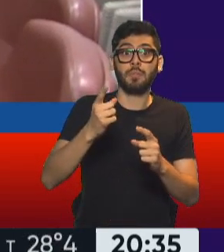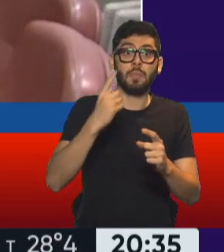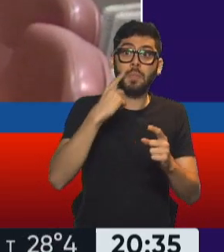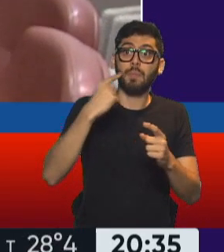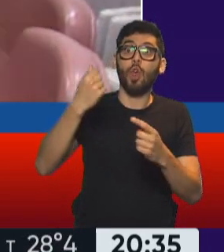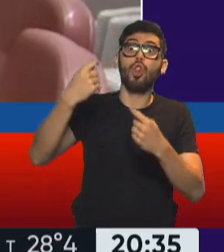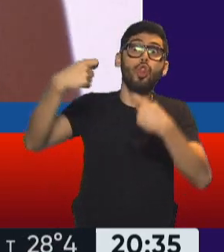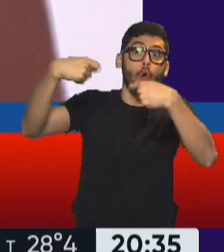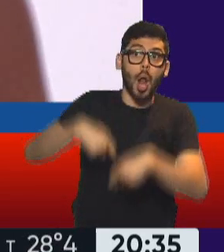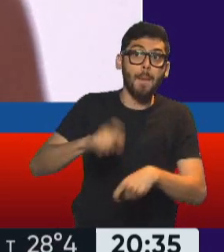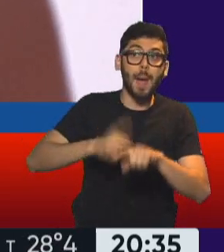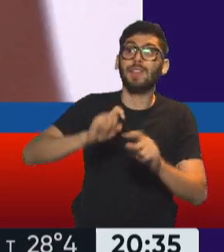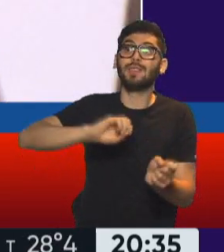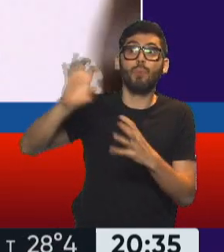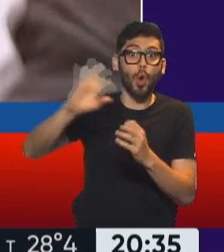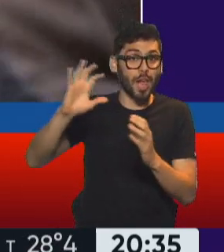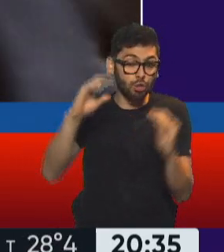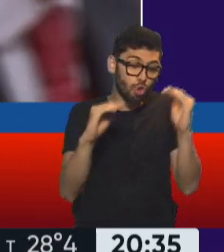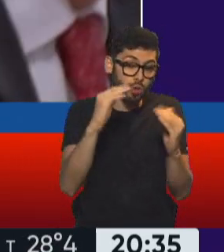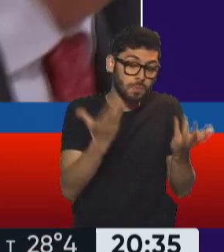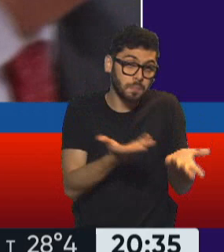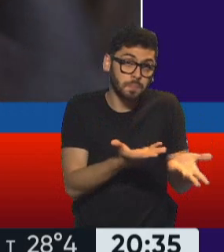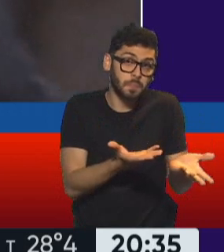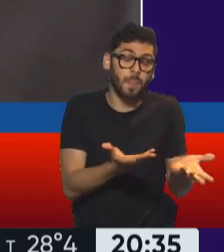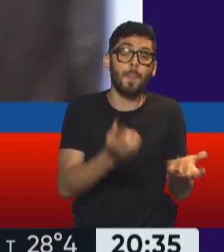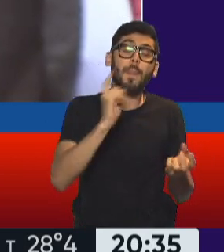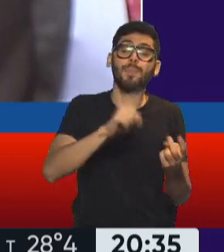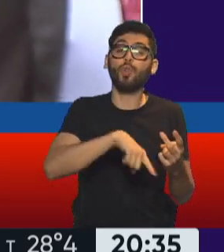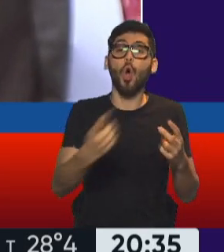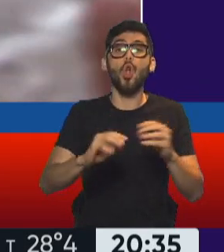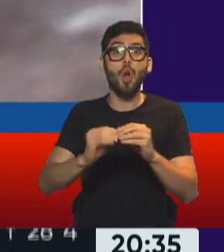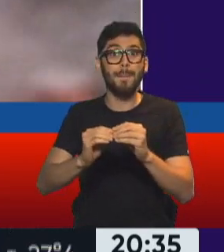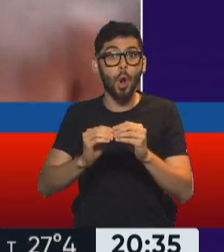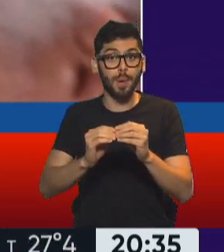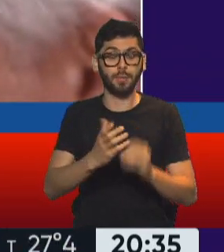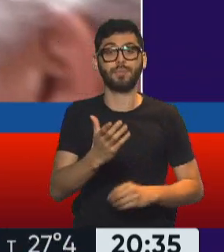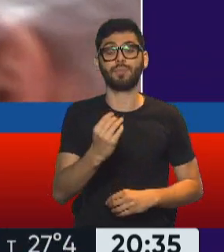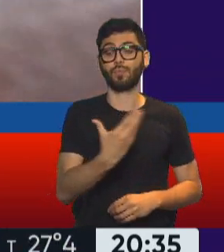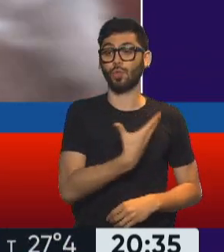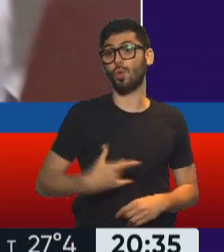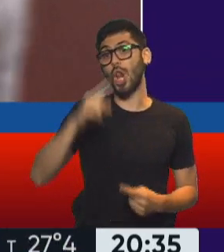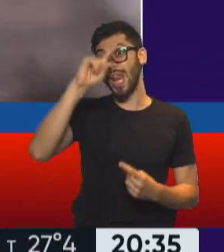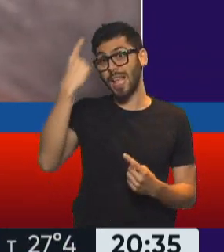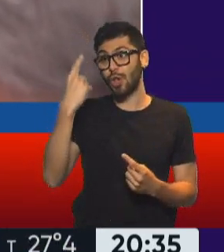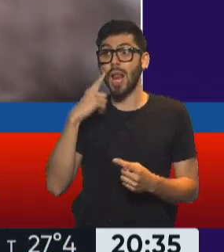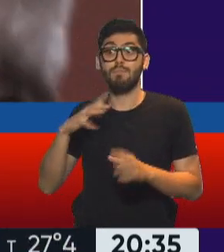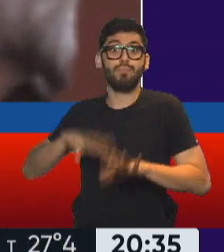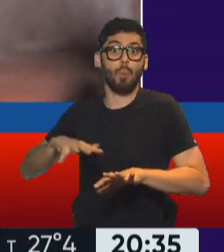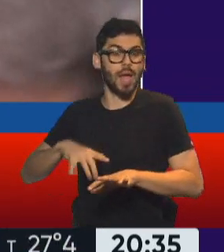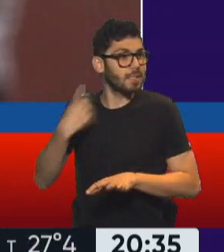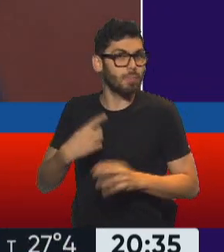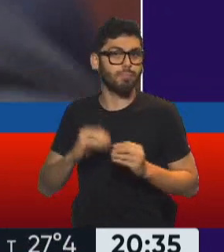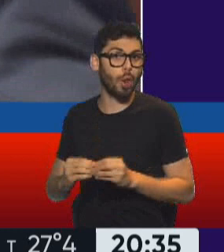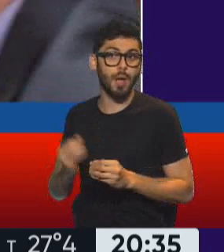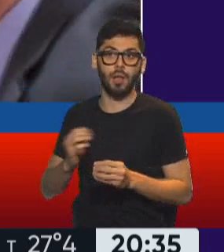algo de financiamiento de importaciones. Es decir, y el otro problema, que es lo que reciben los gobiernos nacionales y populares, es un